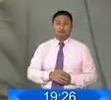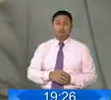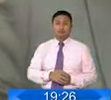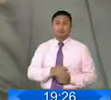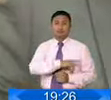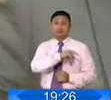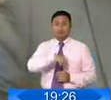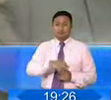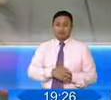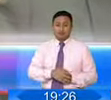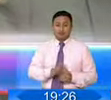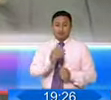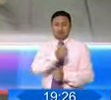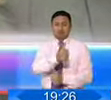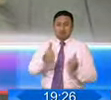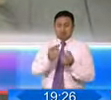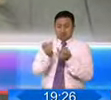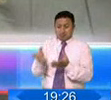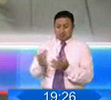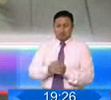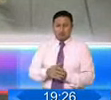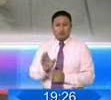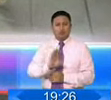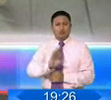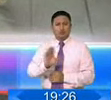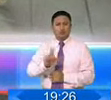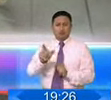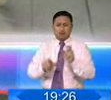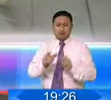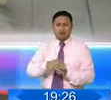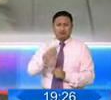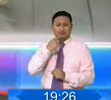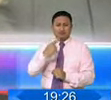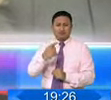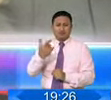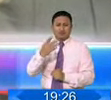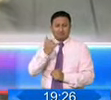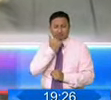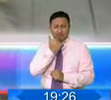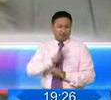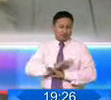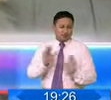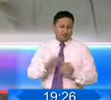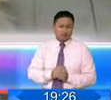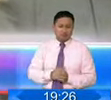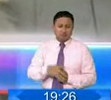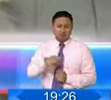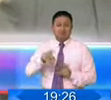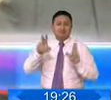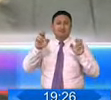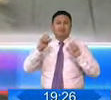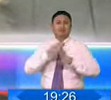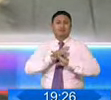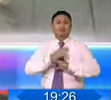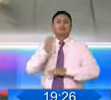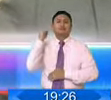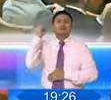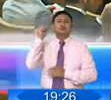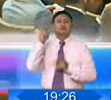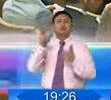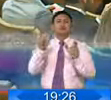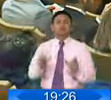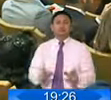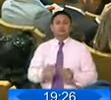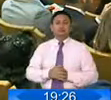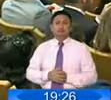ninguna manera de un golpe de Estado, como malintencionadamente quieren hacer pretender. Esto se trata de defender los derechos de los ciudadanos.